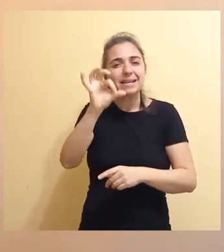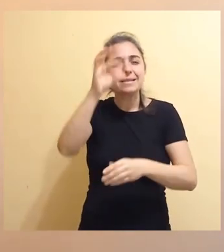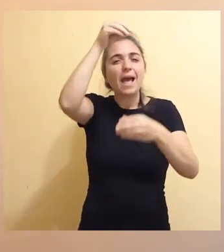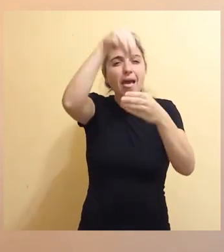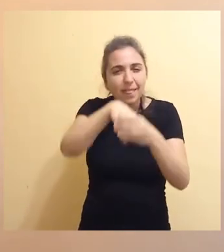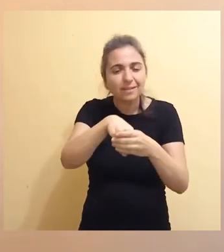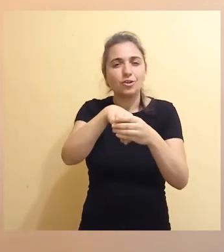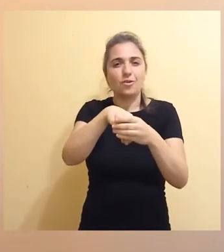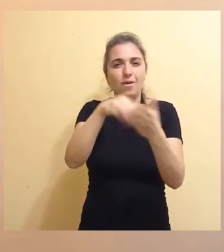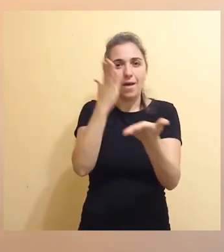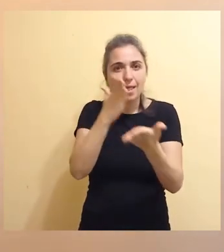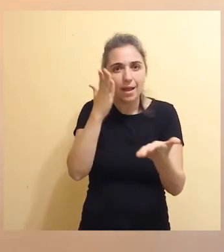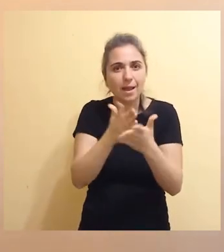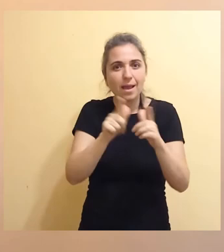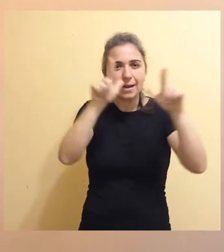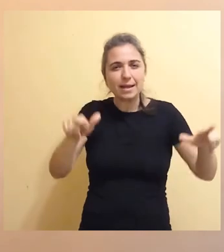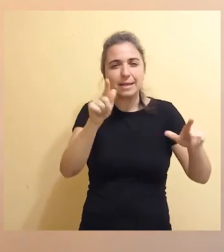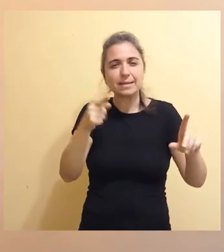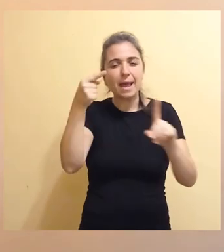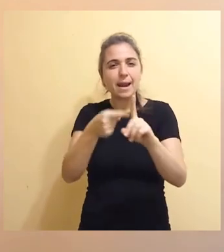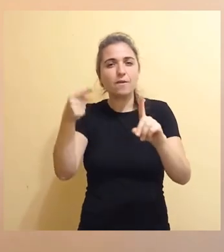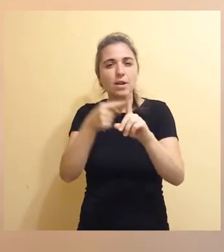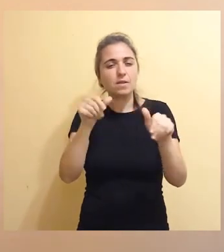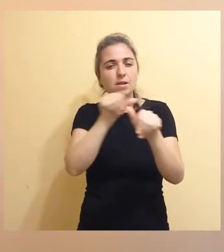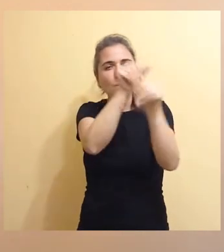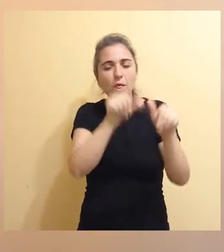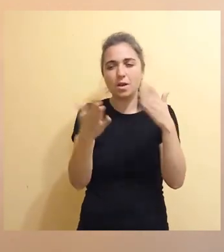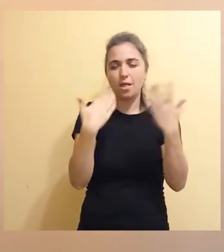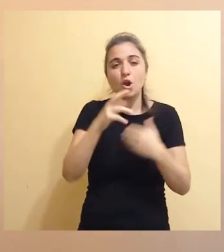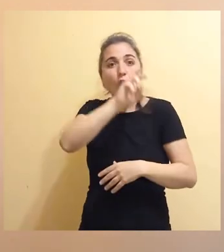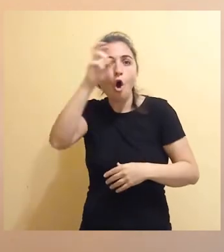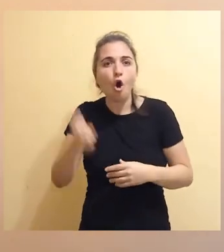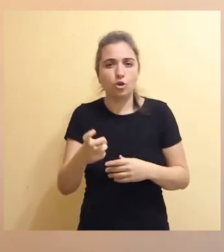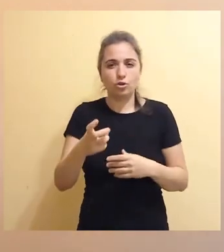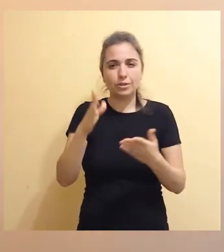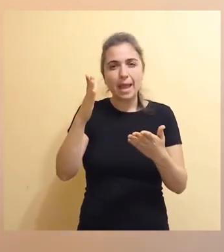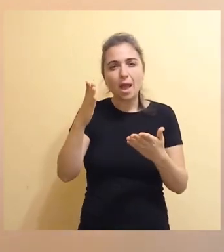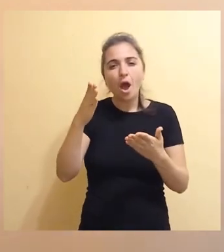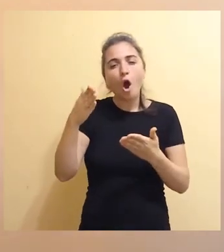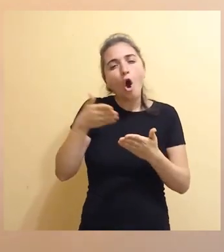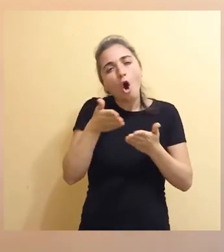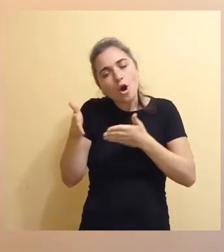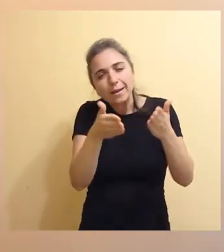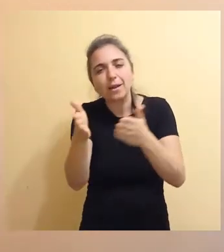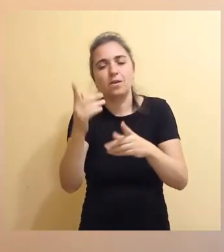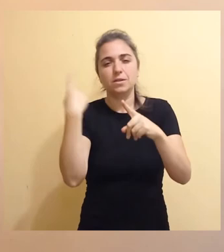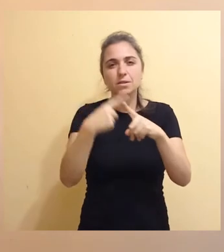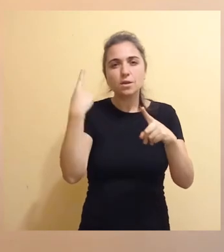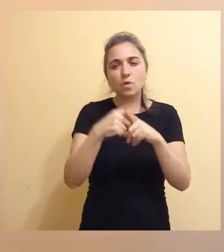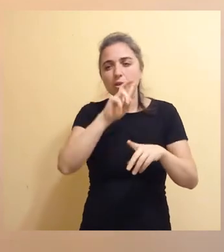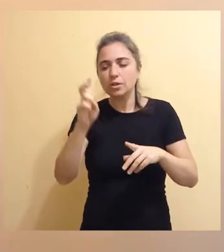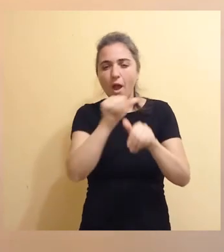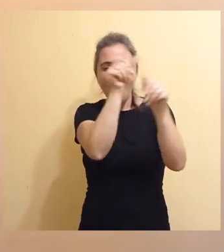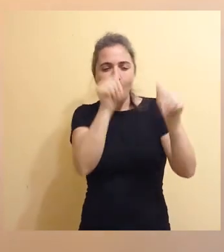a las aulas, ¿no? Visibilicemos nuevos referentes de otros modelos de relación, de otras orientaciones